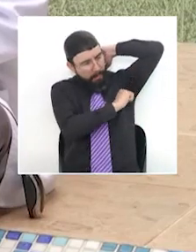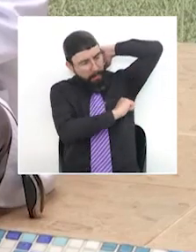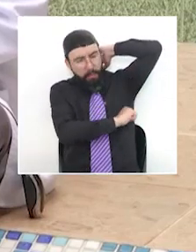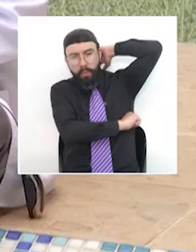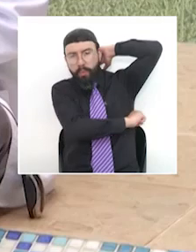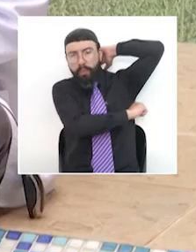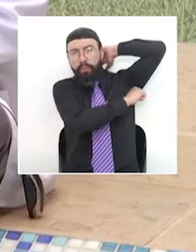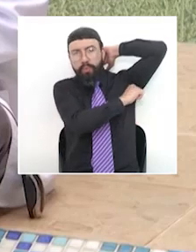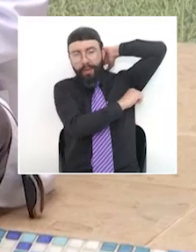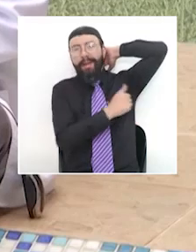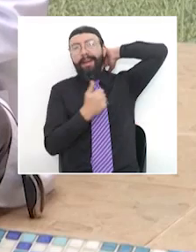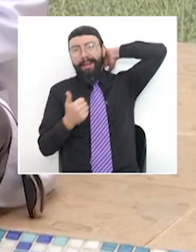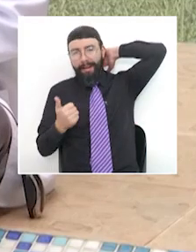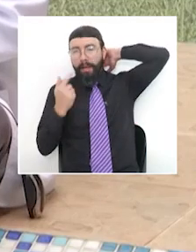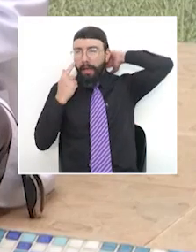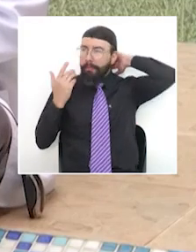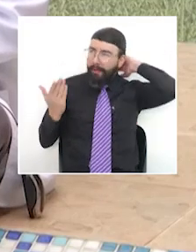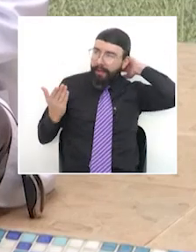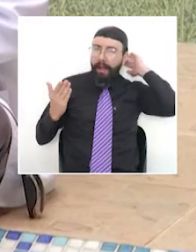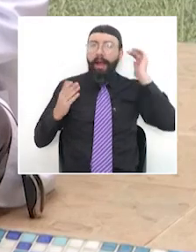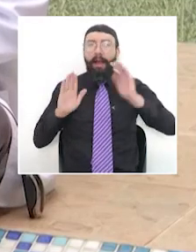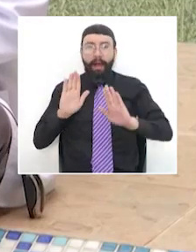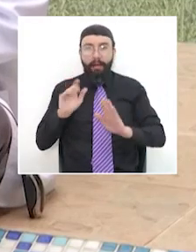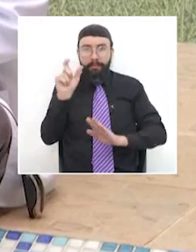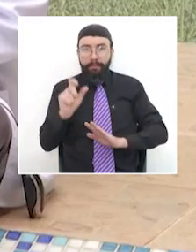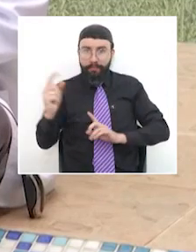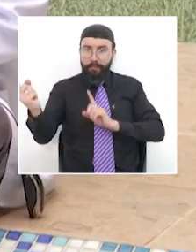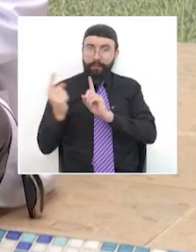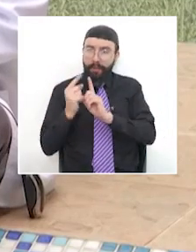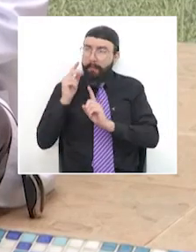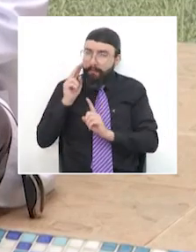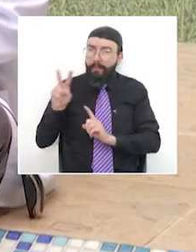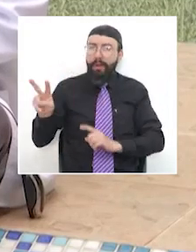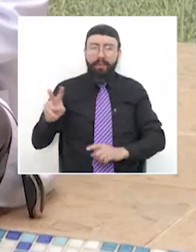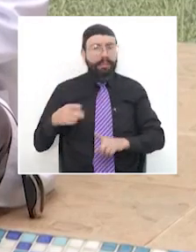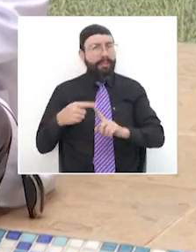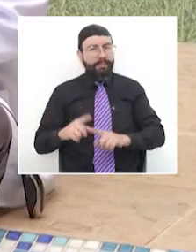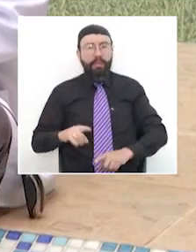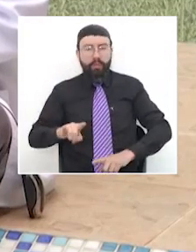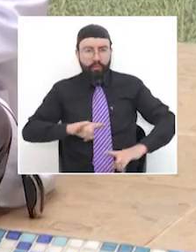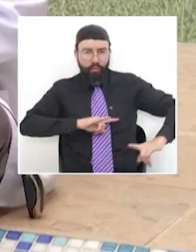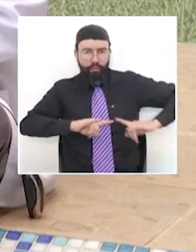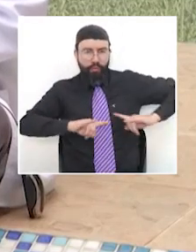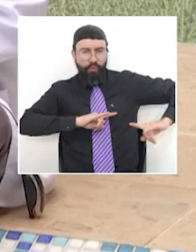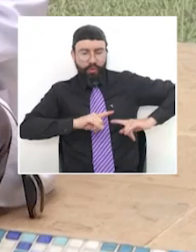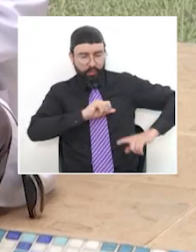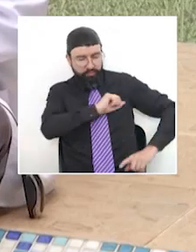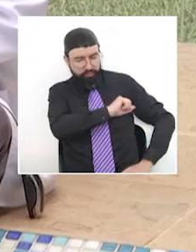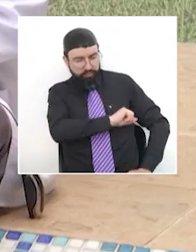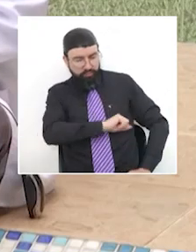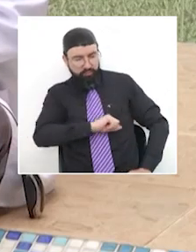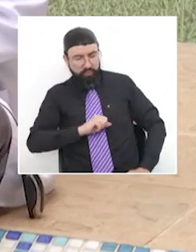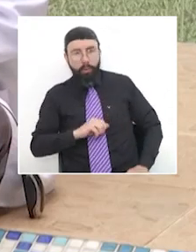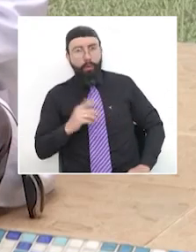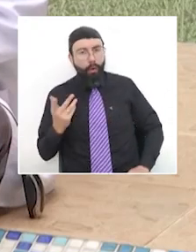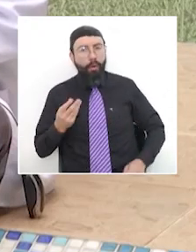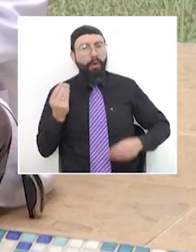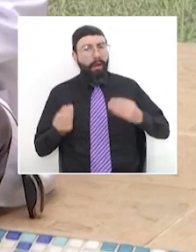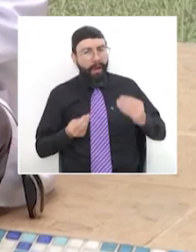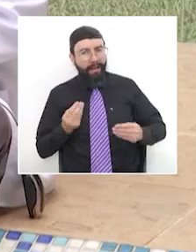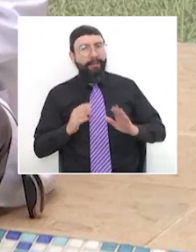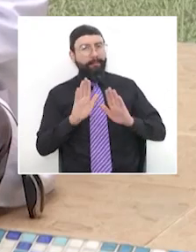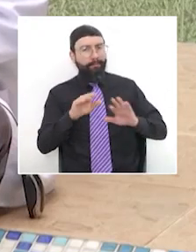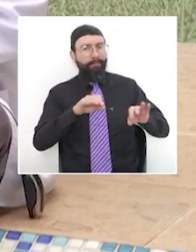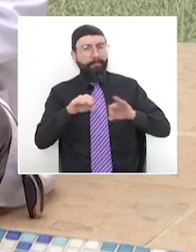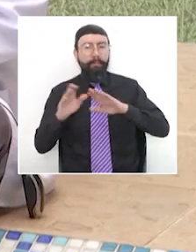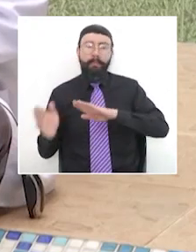está el resultado, que lo vamos a hacer ahora con un paciente. Todas esas vibraciones, para que sepamos cómo es el recorrido que hacemos. Y